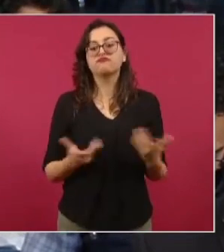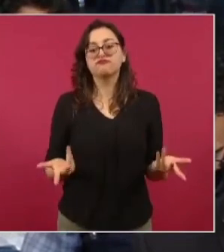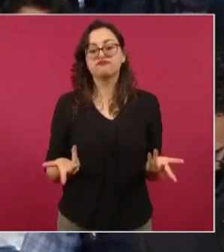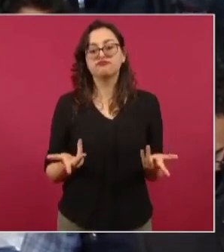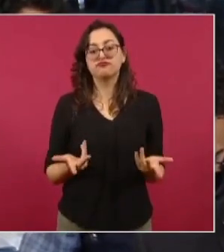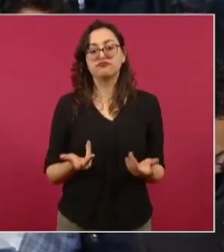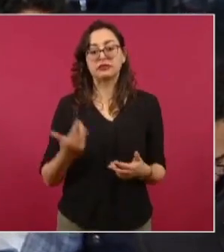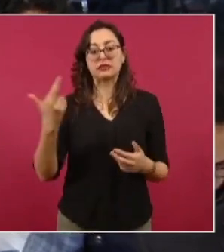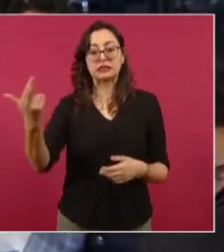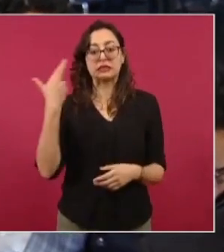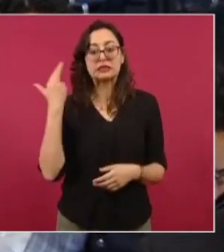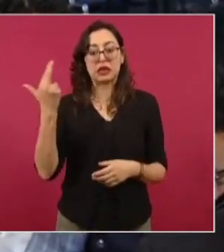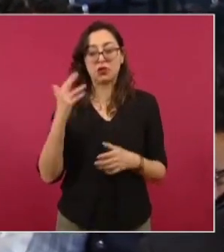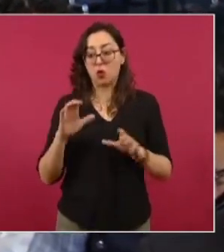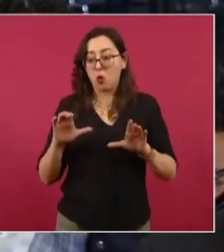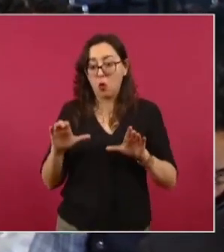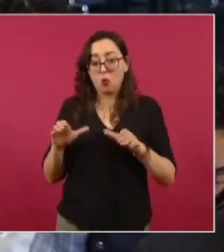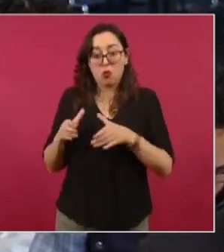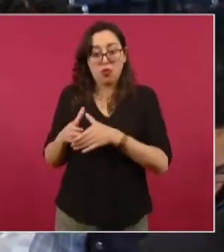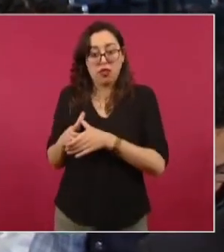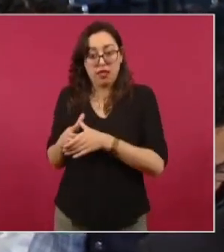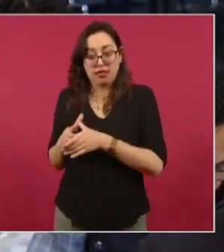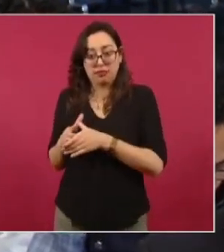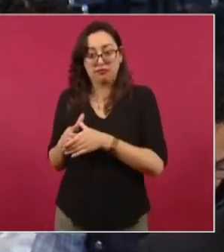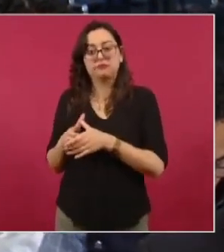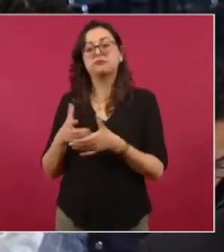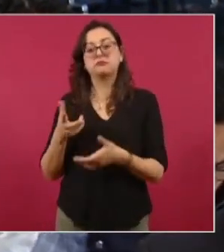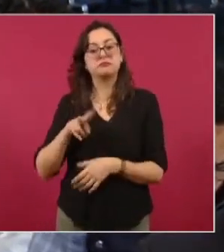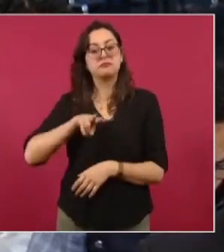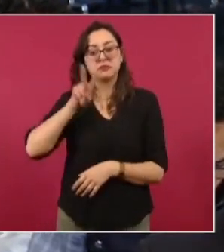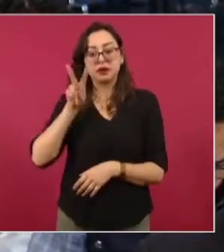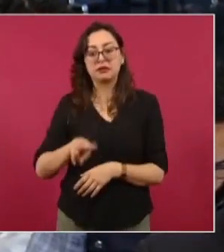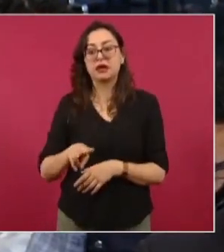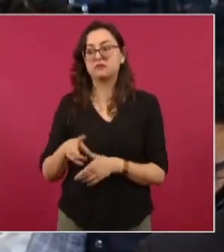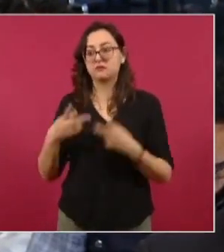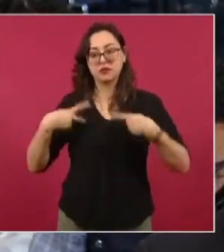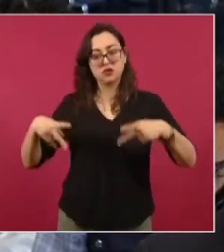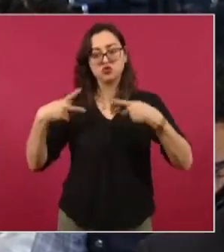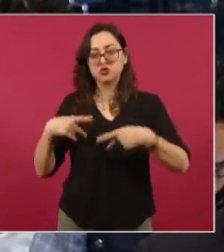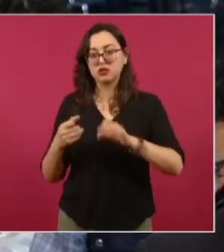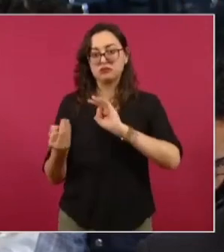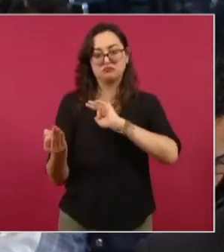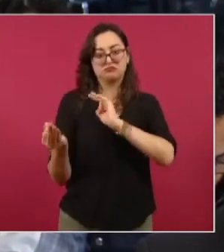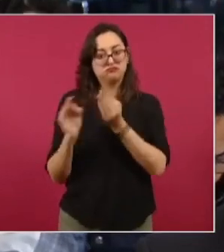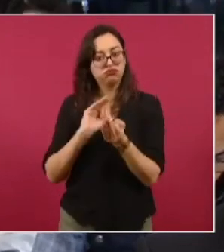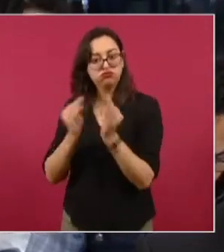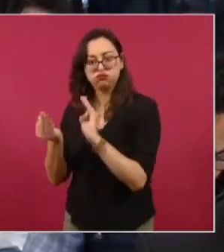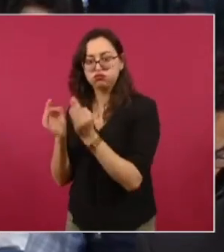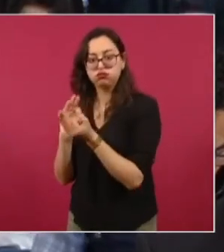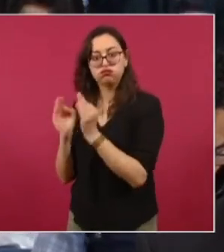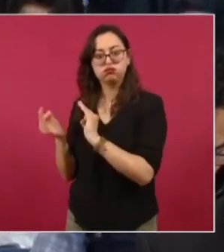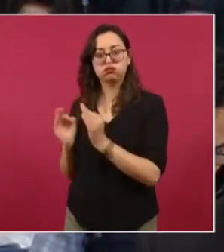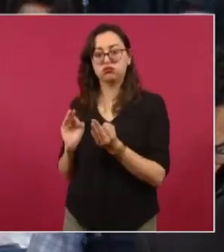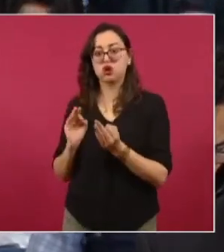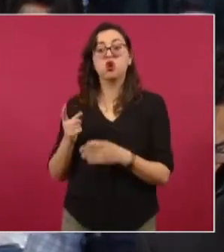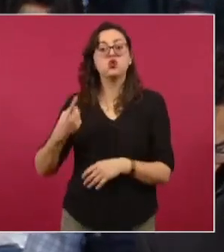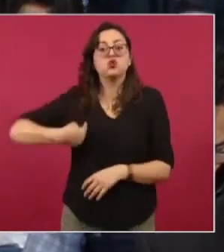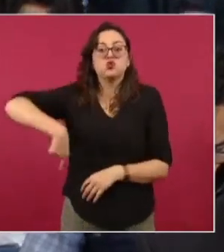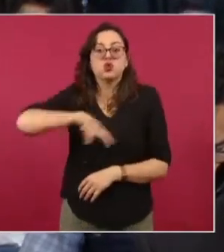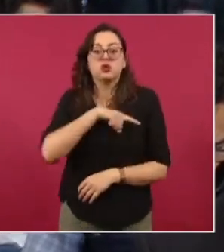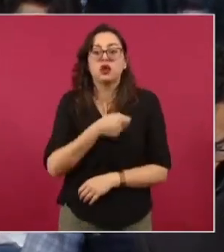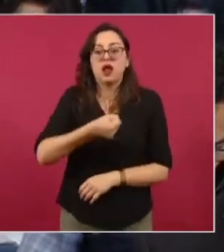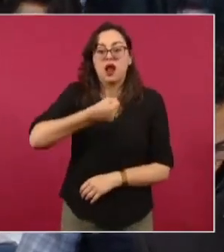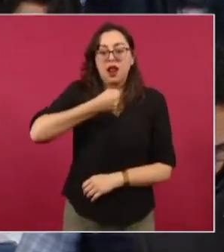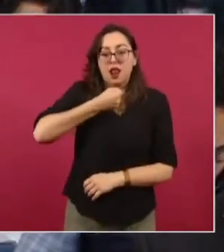comunitarias como toda radio somos un medio de mucha cercanía cuando nosotros hablamos al aire le hablamos a nuestros vecinos